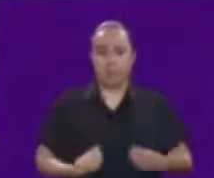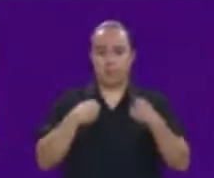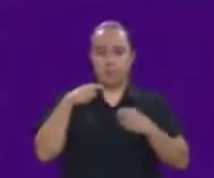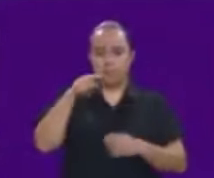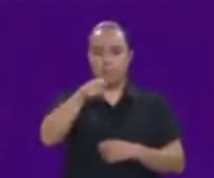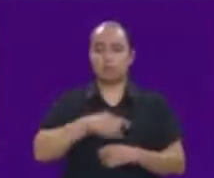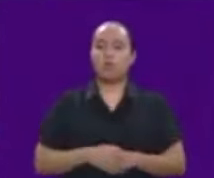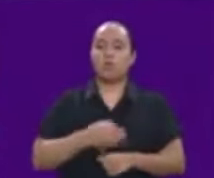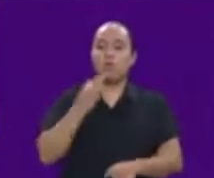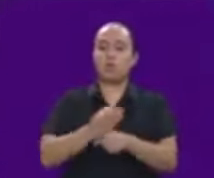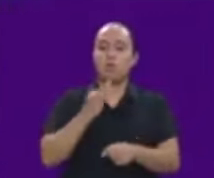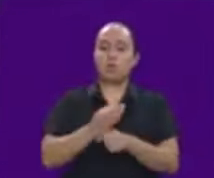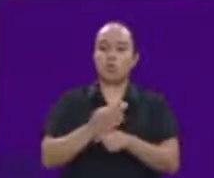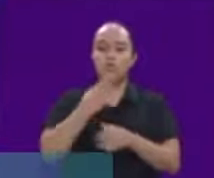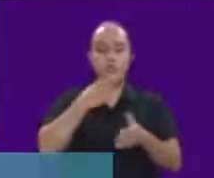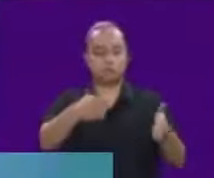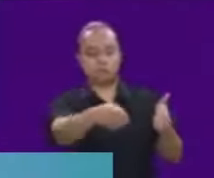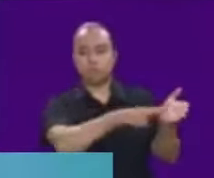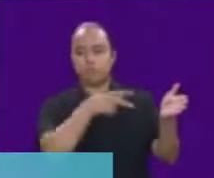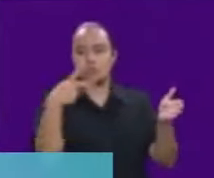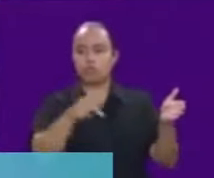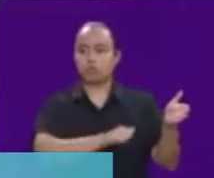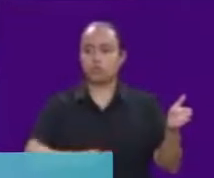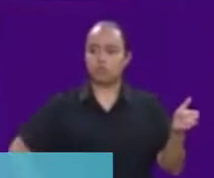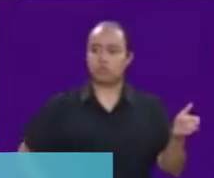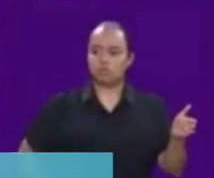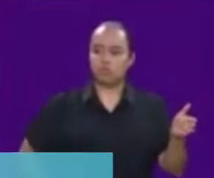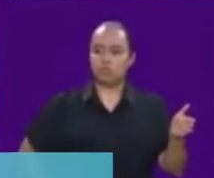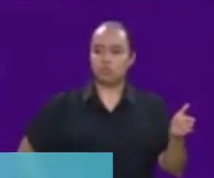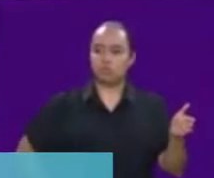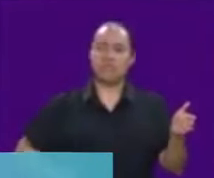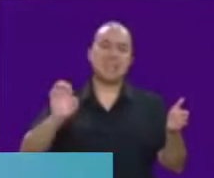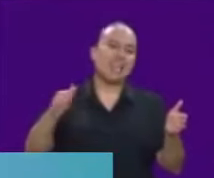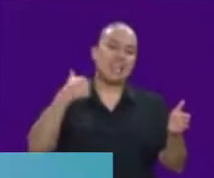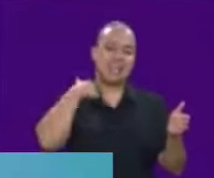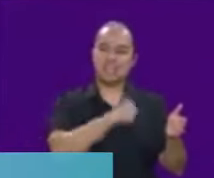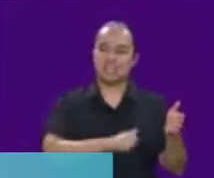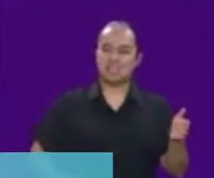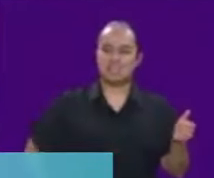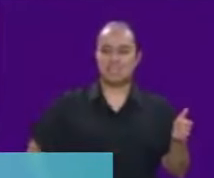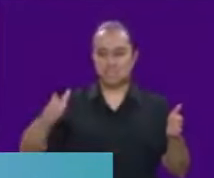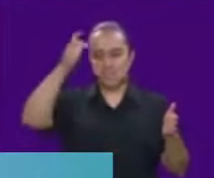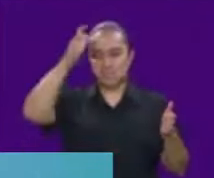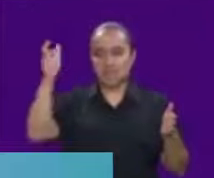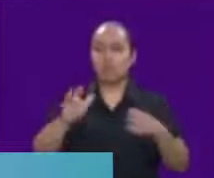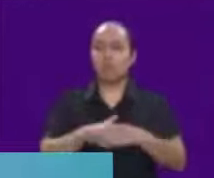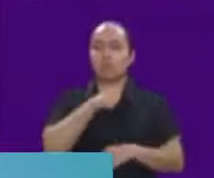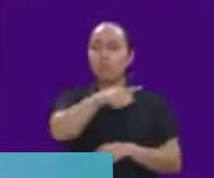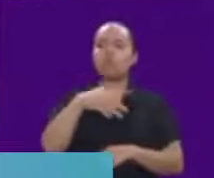momento procedo a clausurar aquí al alcalde de, al exalcalde de Miguel Hidalgo